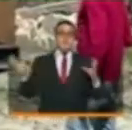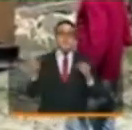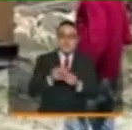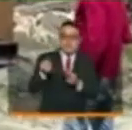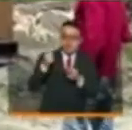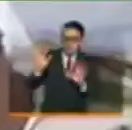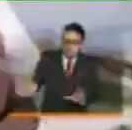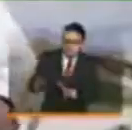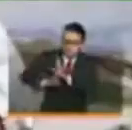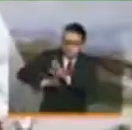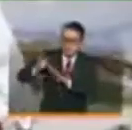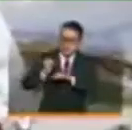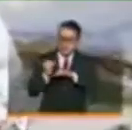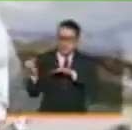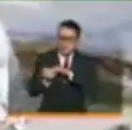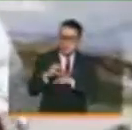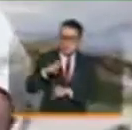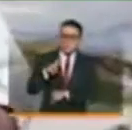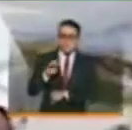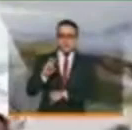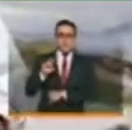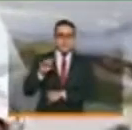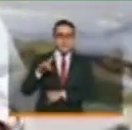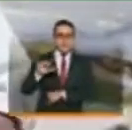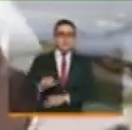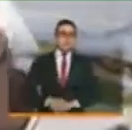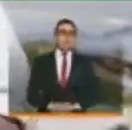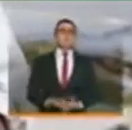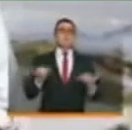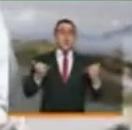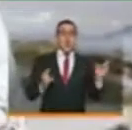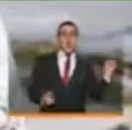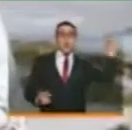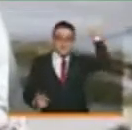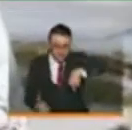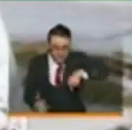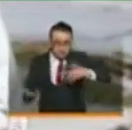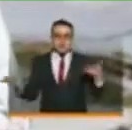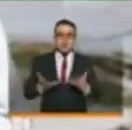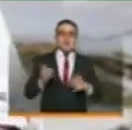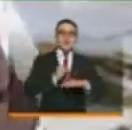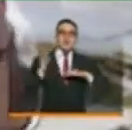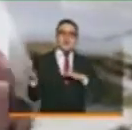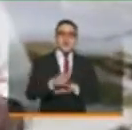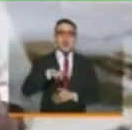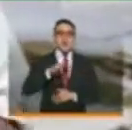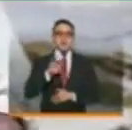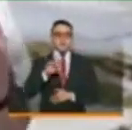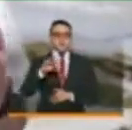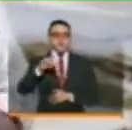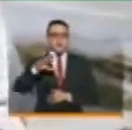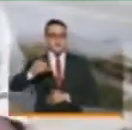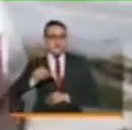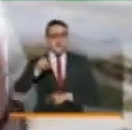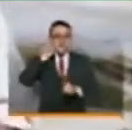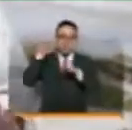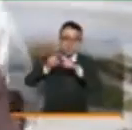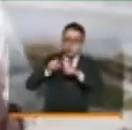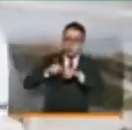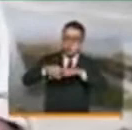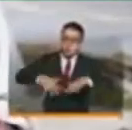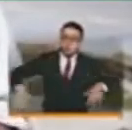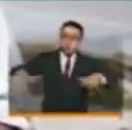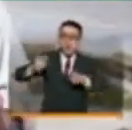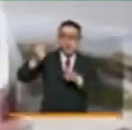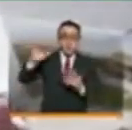de Providencia. Hoy estamos aquí en Providencia, en medio de la reactivación segura, lanzando Misión